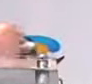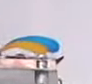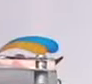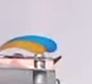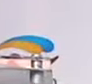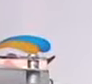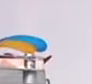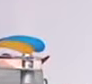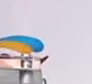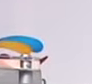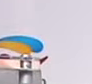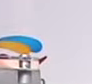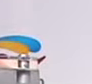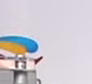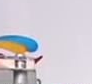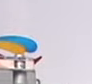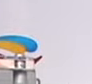los gobernados no hacemos nada,